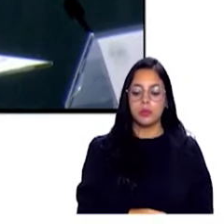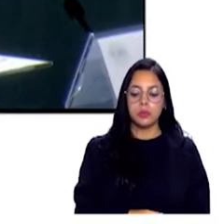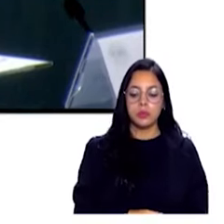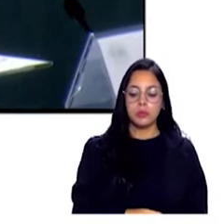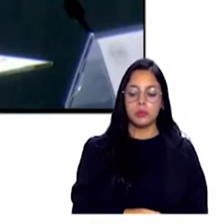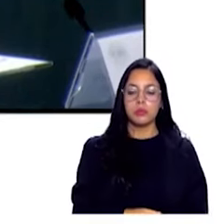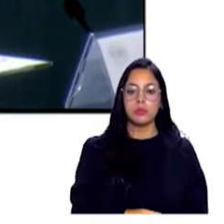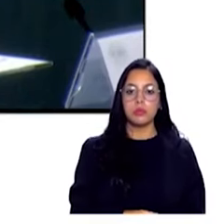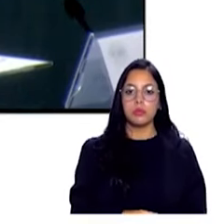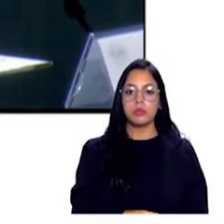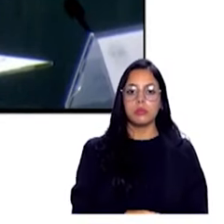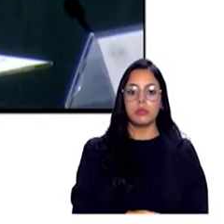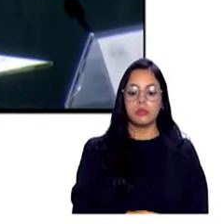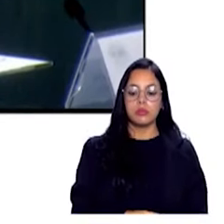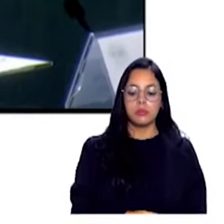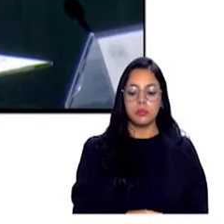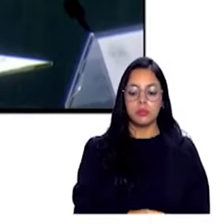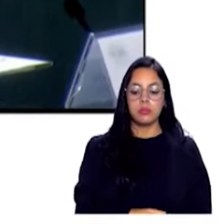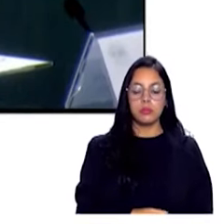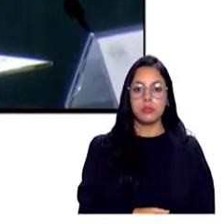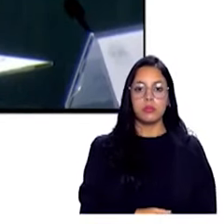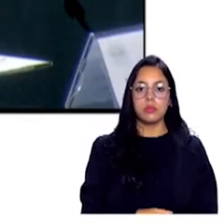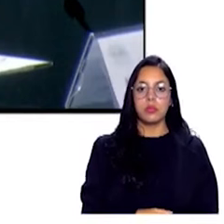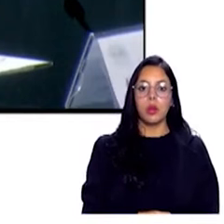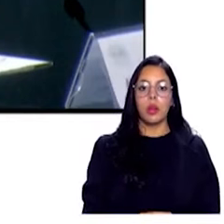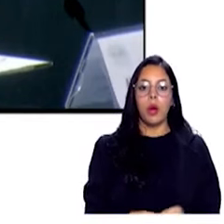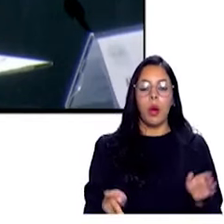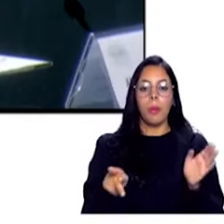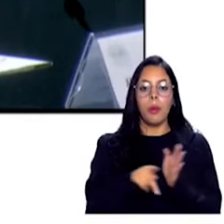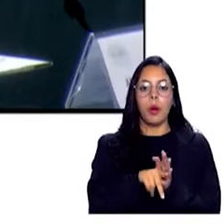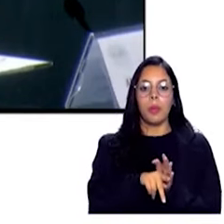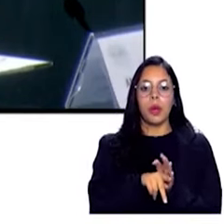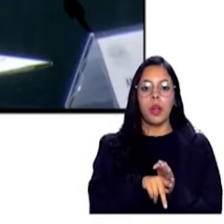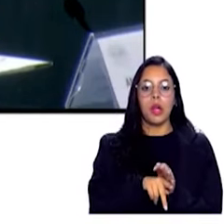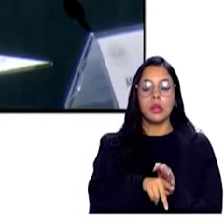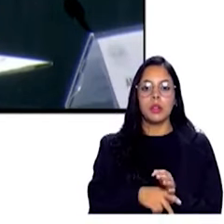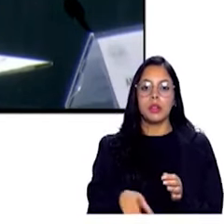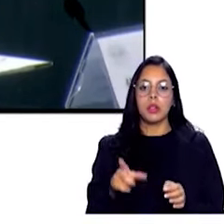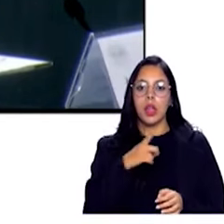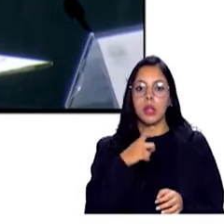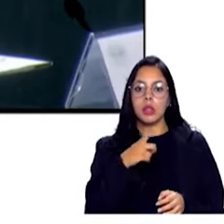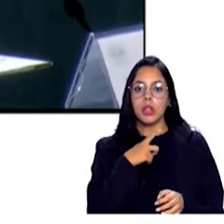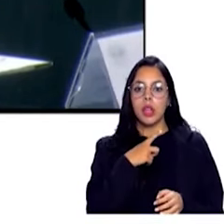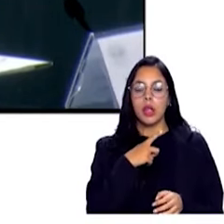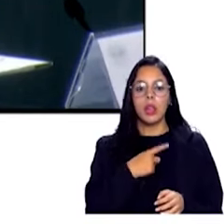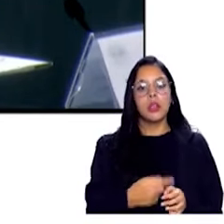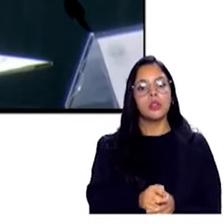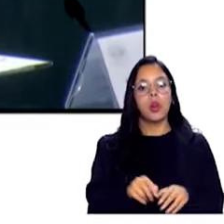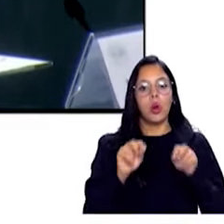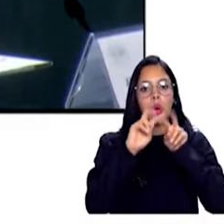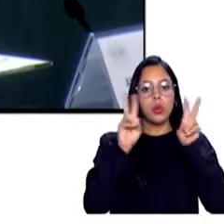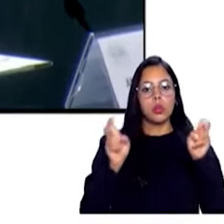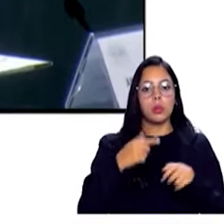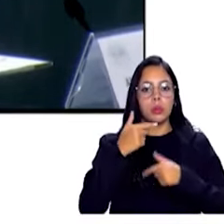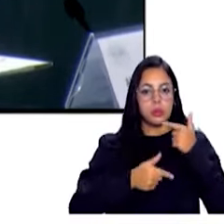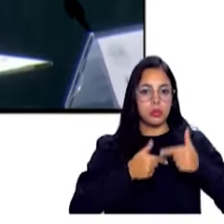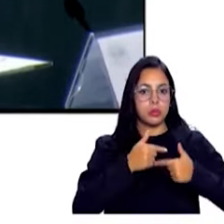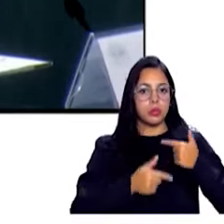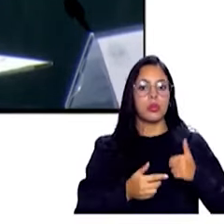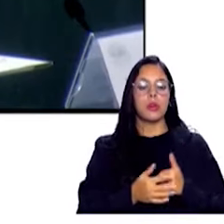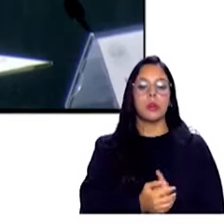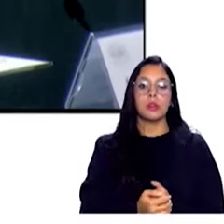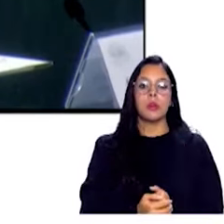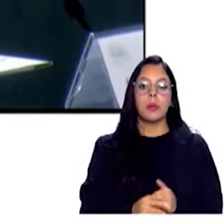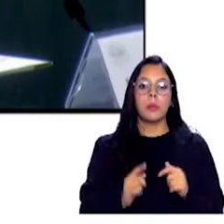competencias en materia administrativa Y en materia laboral Y al final cúspide de ese tribunal de